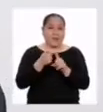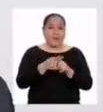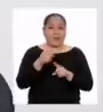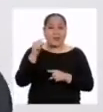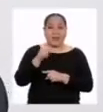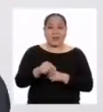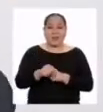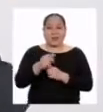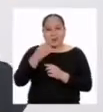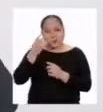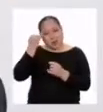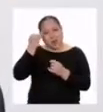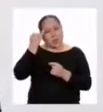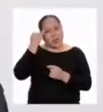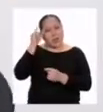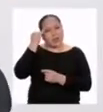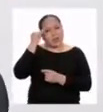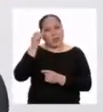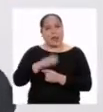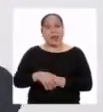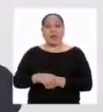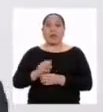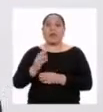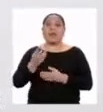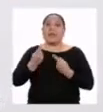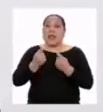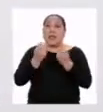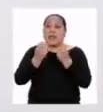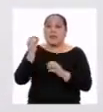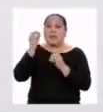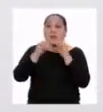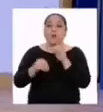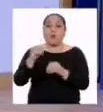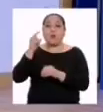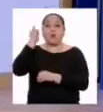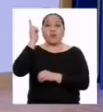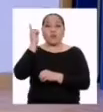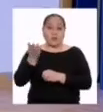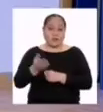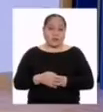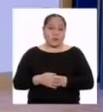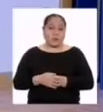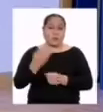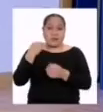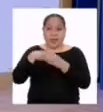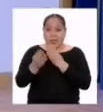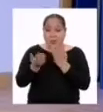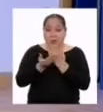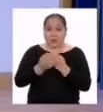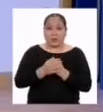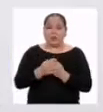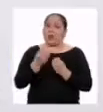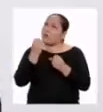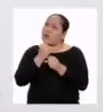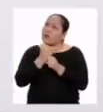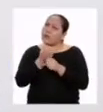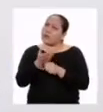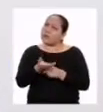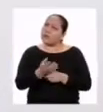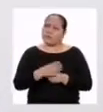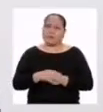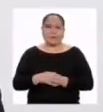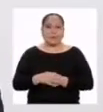enfoque que intentamos aplicar las y los docentes en la escuela. ¿Y cómo funciona este enfoque?